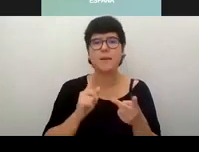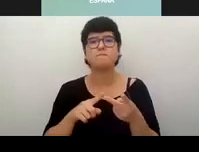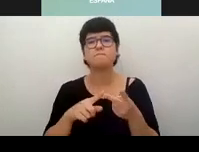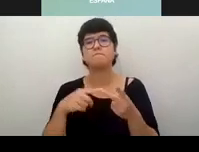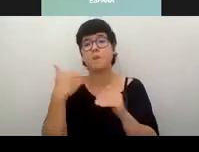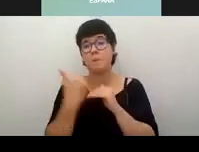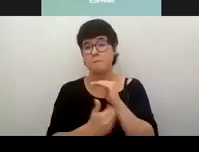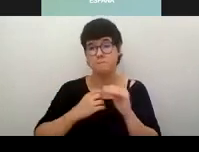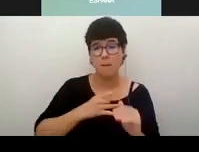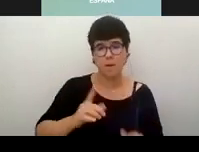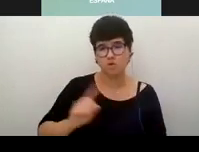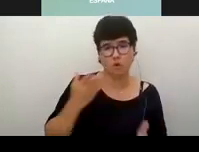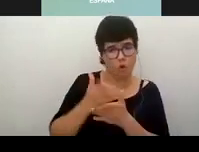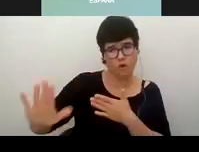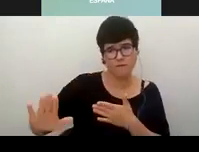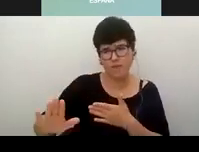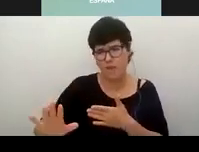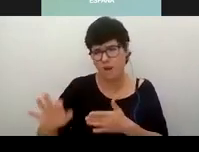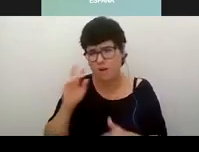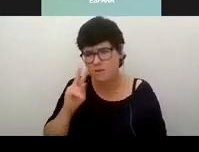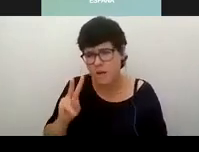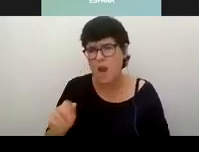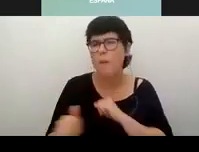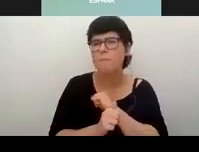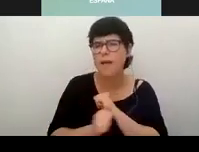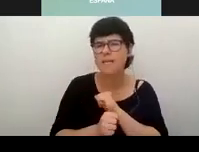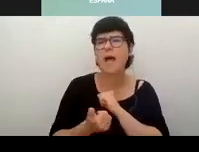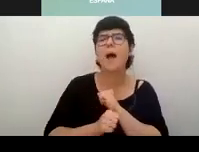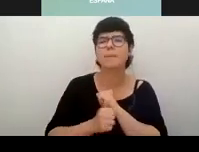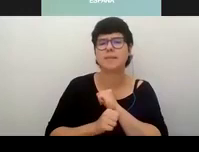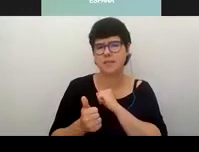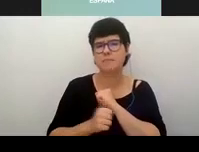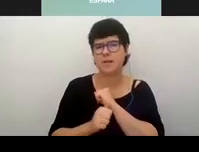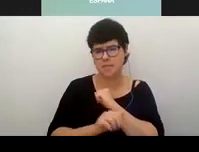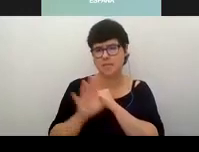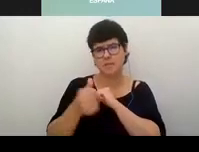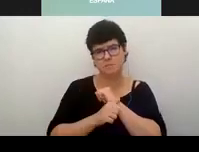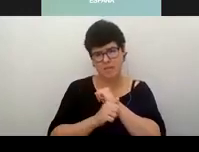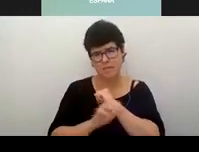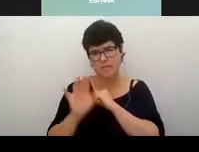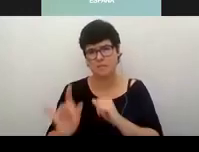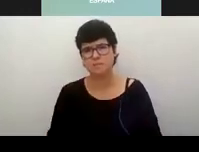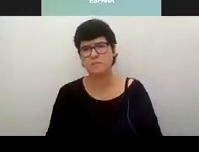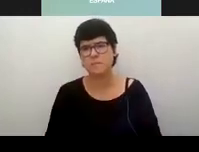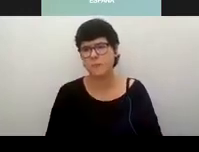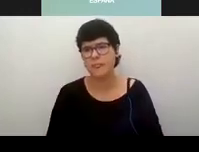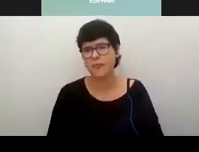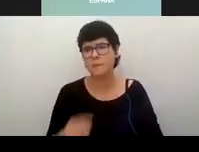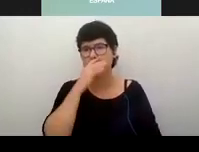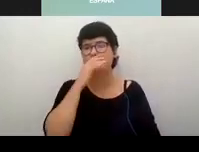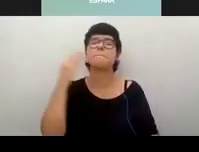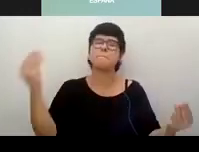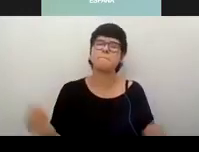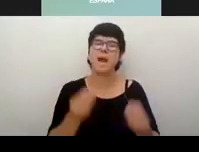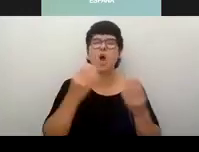es olvidarlo, o es patata. Patata puede ir bien, siempre que sea mejor cocida,